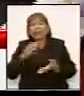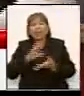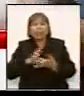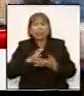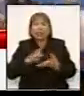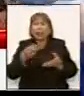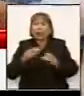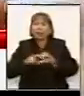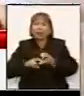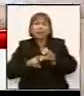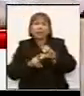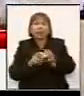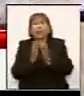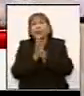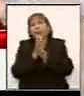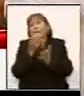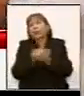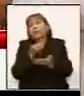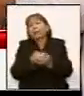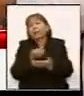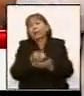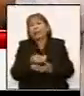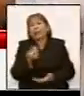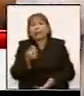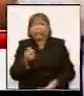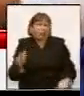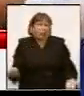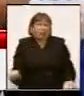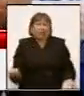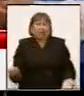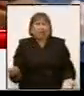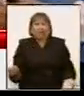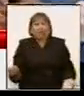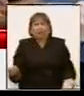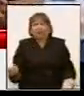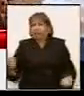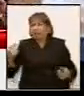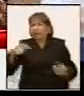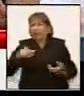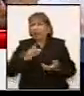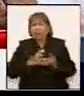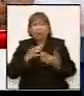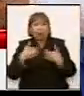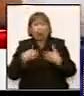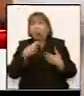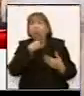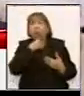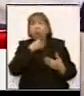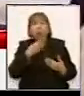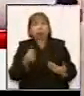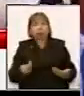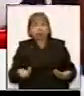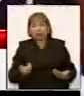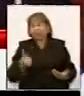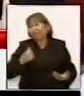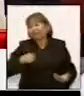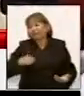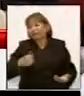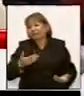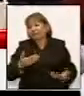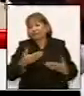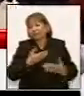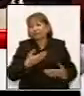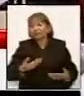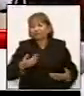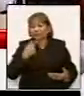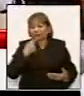Ministerio de Transportes a pedir plata, plata, plata. Por eso cuando llegan a Lima y ven su presupuesto, dicen, pero usted tiene plata. Entonces los alcaldes y gobiernos